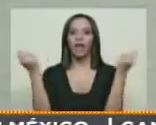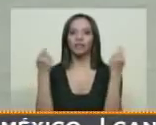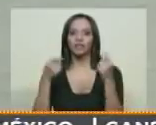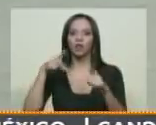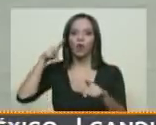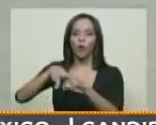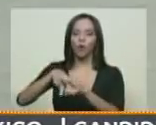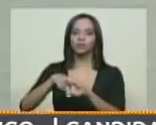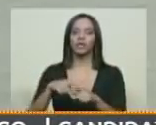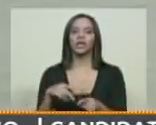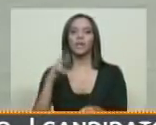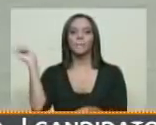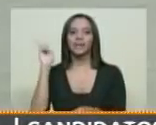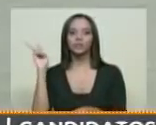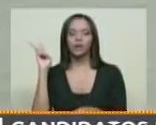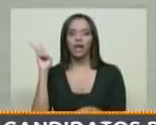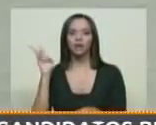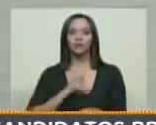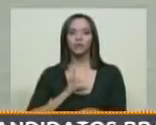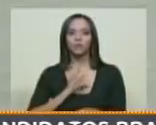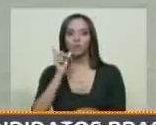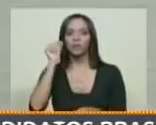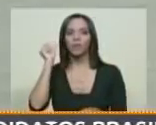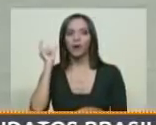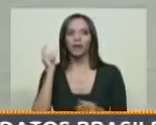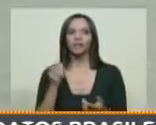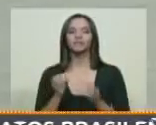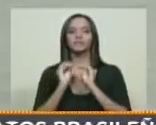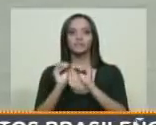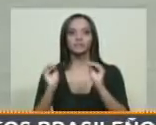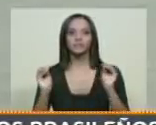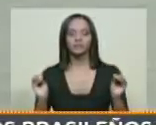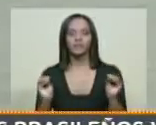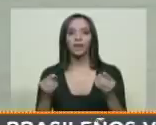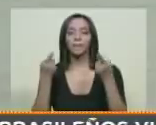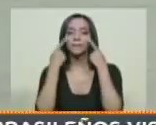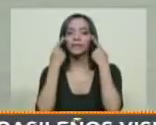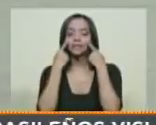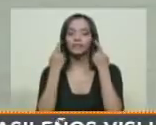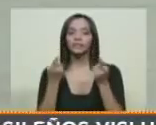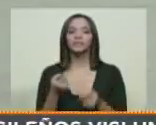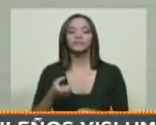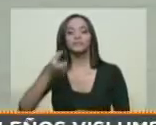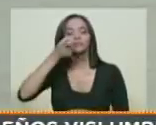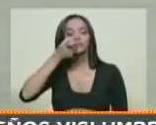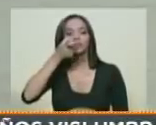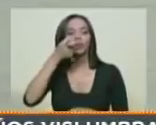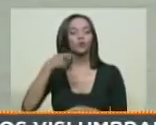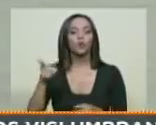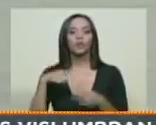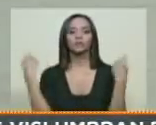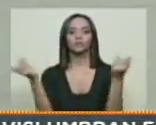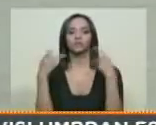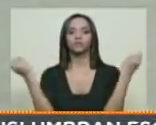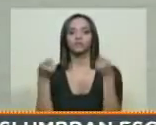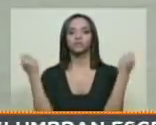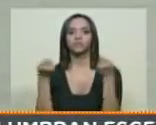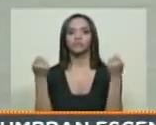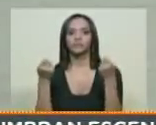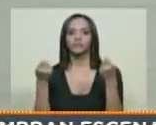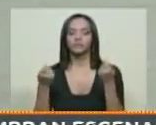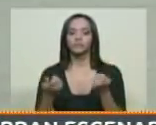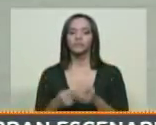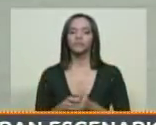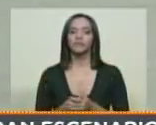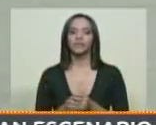los venezolanos y ha llamado justamente a estar alerta ante esta campaña mediática, a este show mediático que se cierne